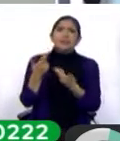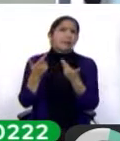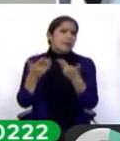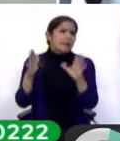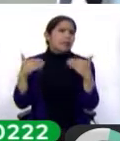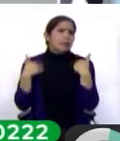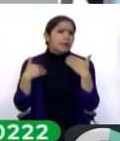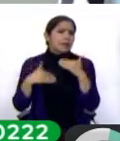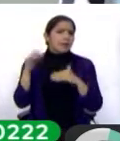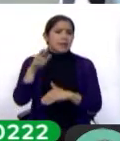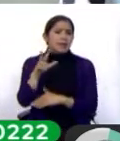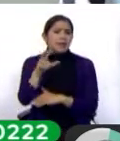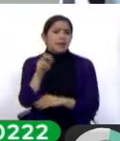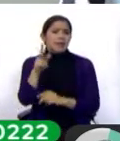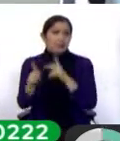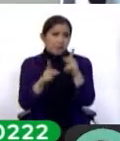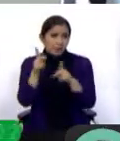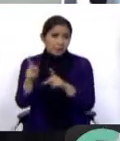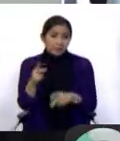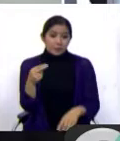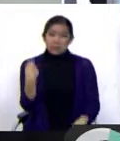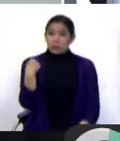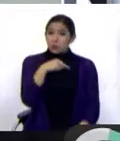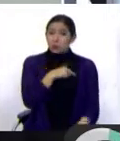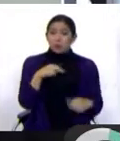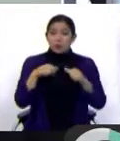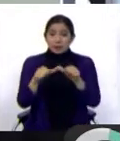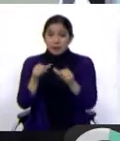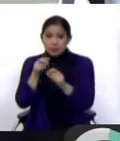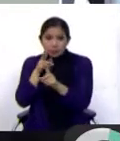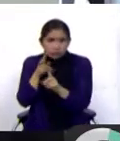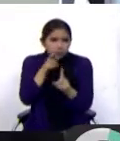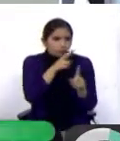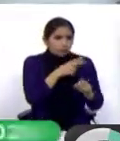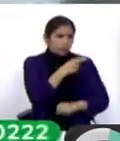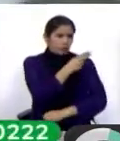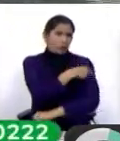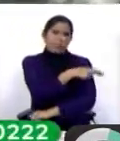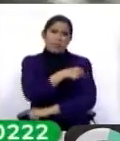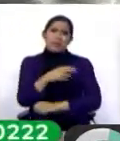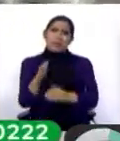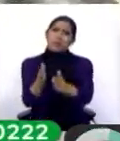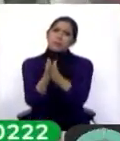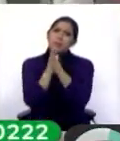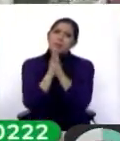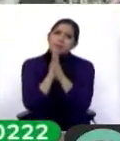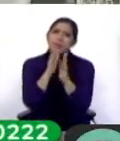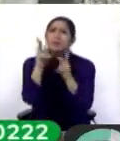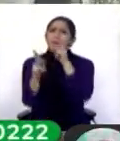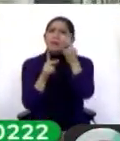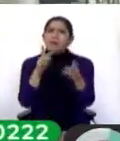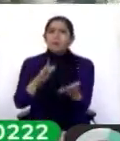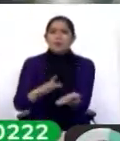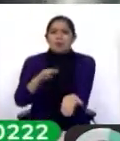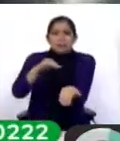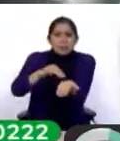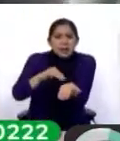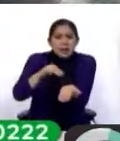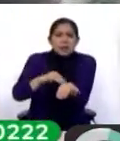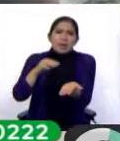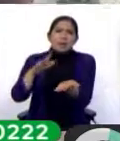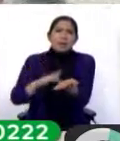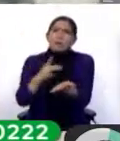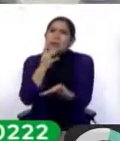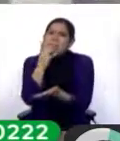lleguen a más de 30. Estamos todavía en los hospitales. Necesitamos, por favor, a toda la población, médicos,